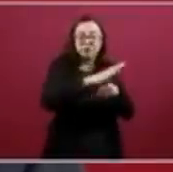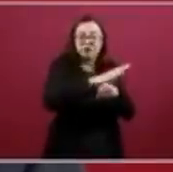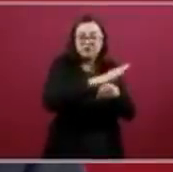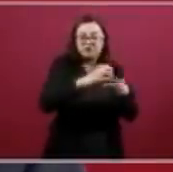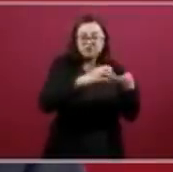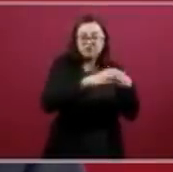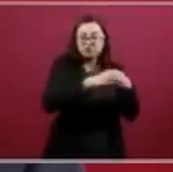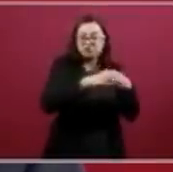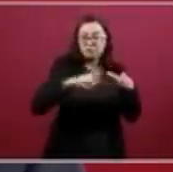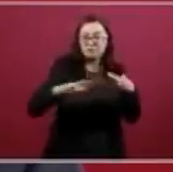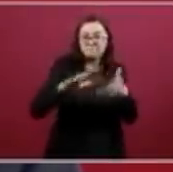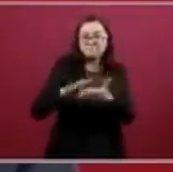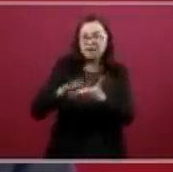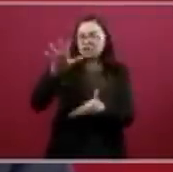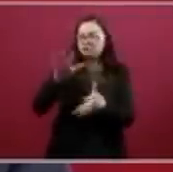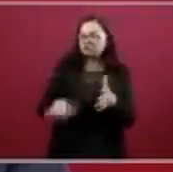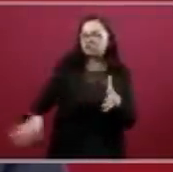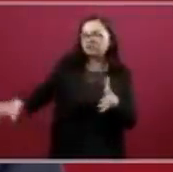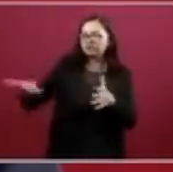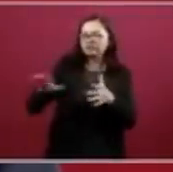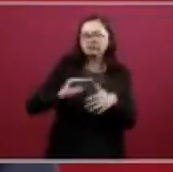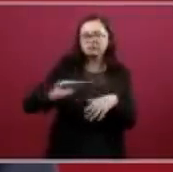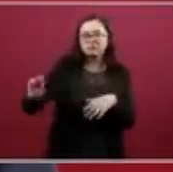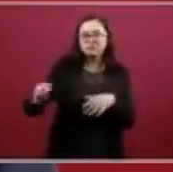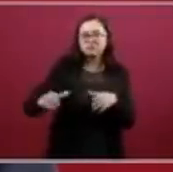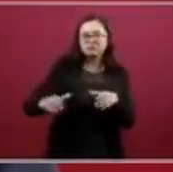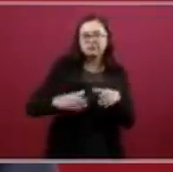minorías. ¿Sí?